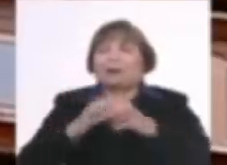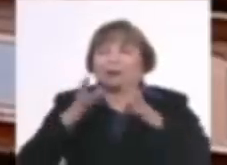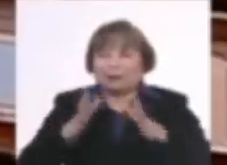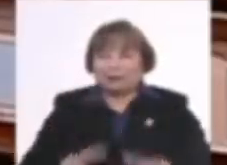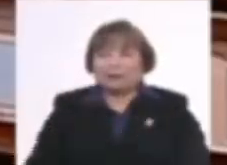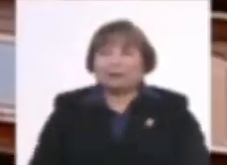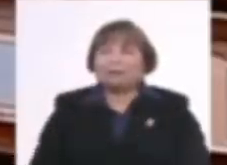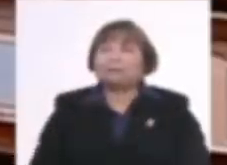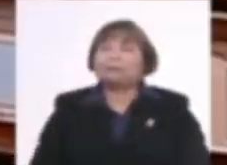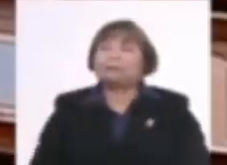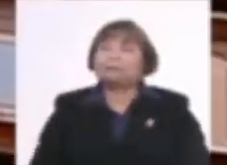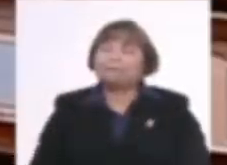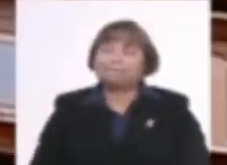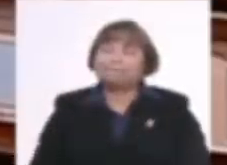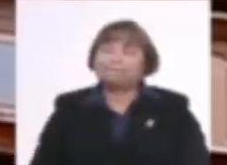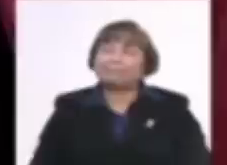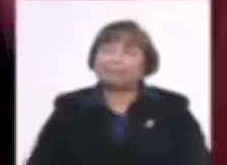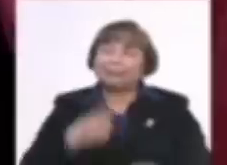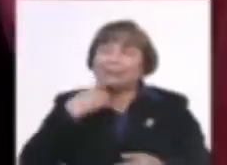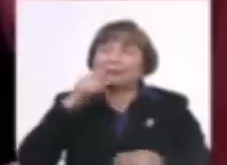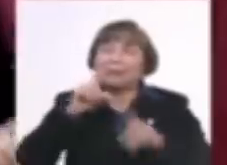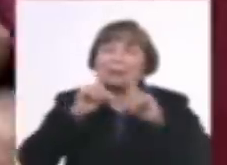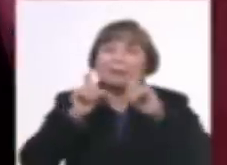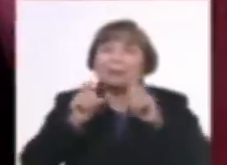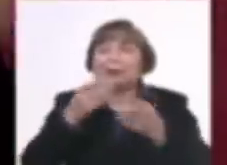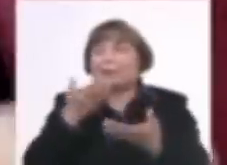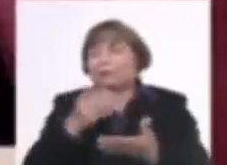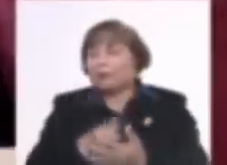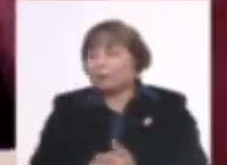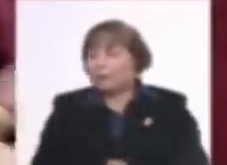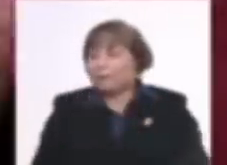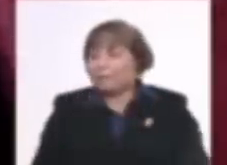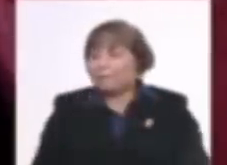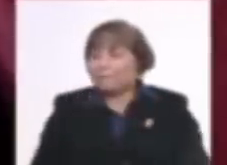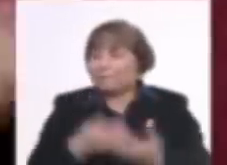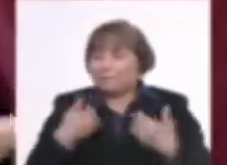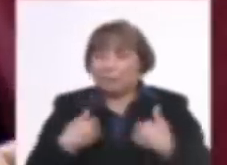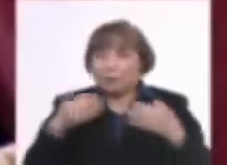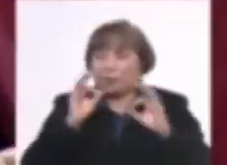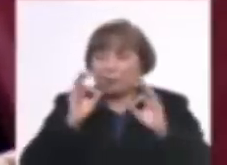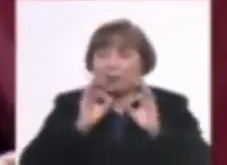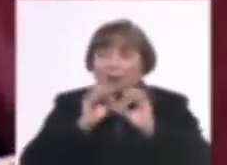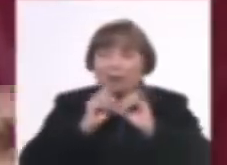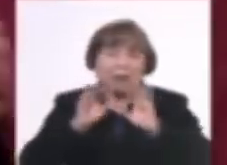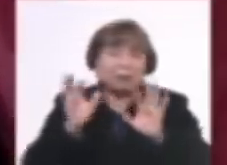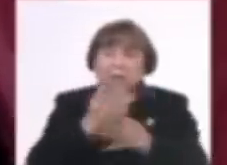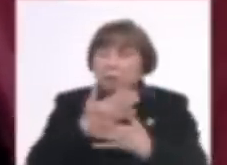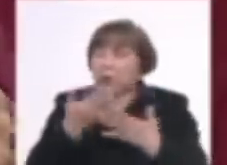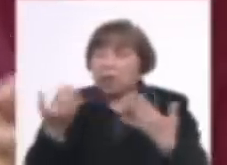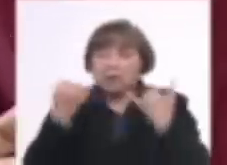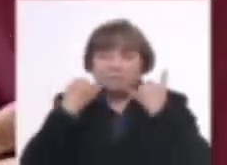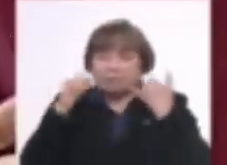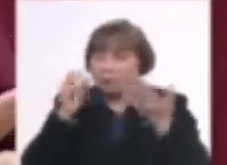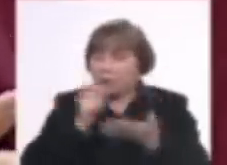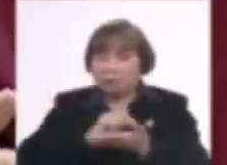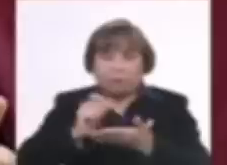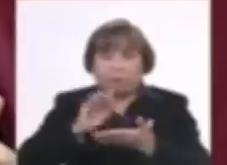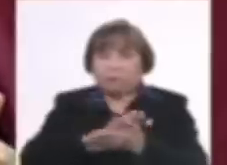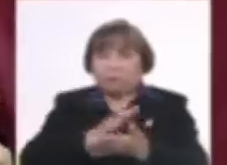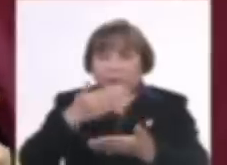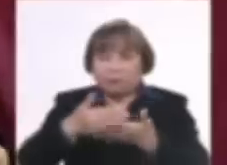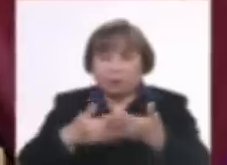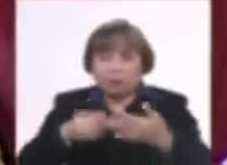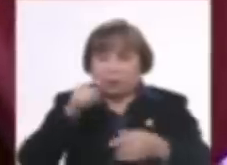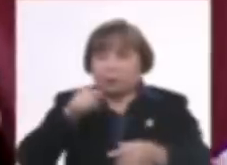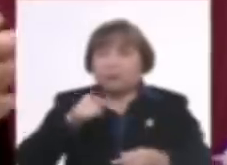congresista. Bueno, estaba preguntándole, señor presidente, ya tenemos claro que no hace ningún informe, no figura el